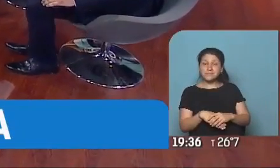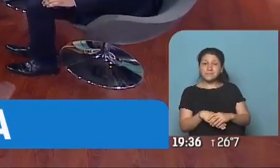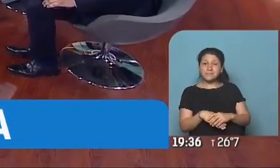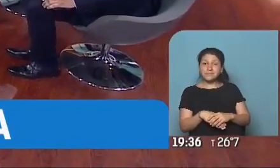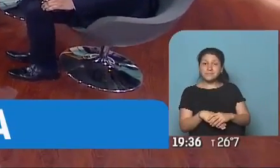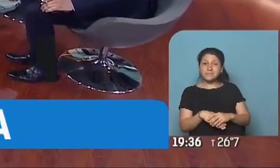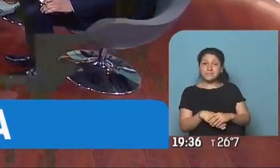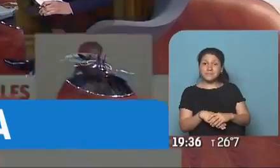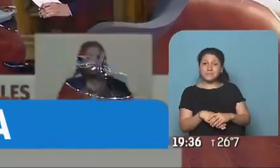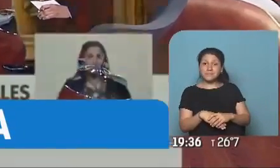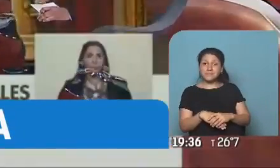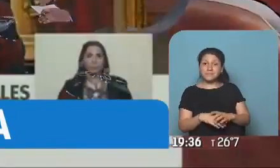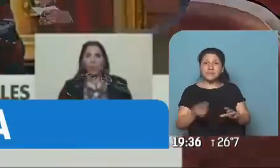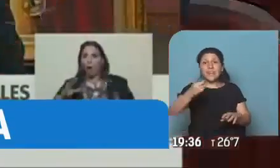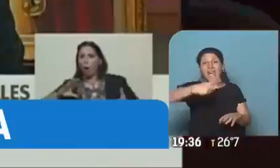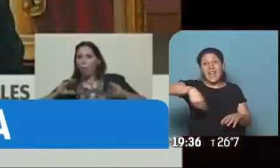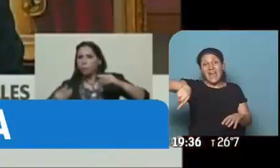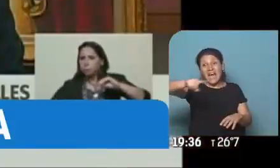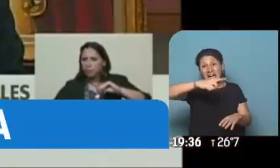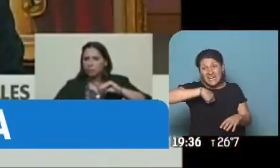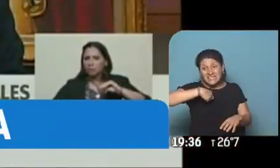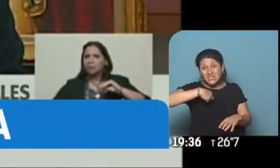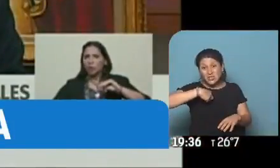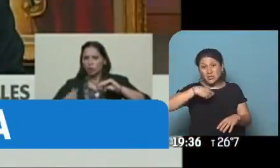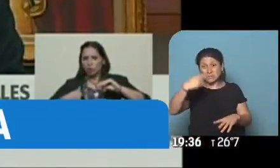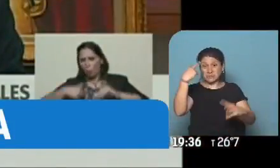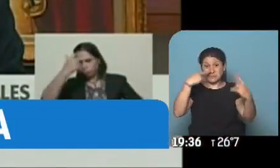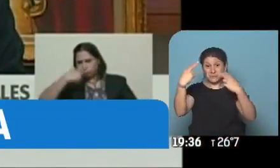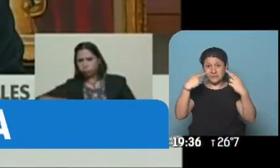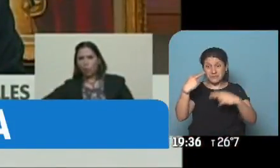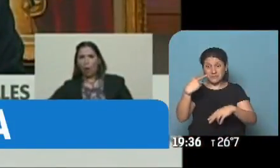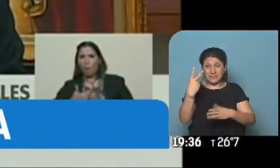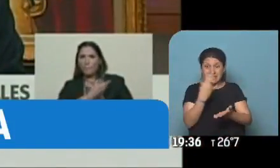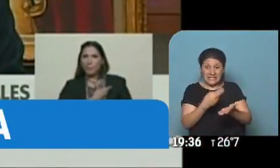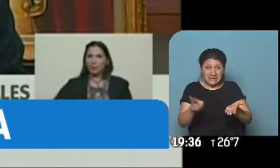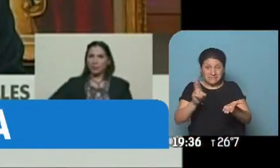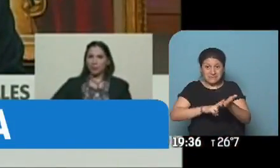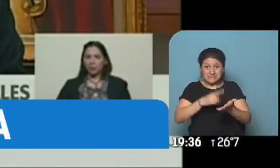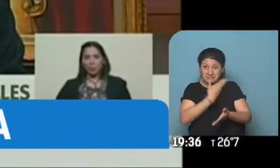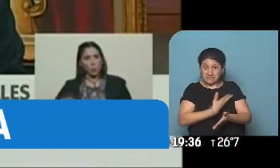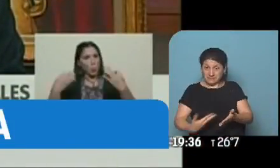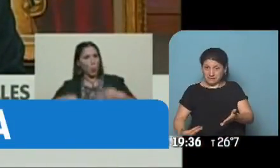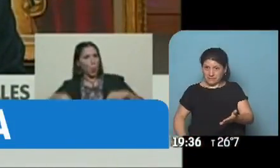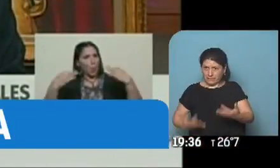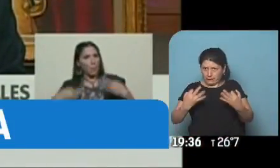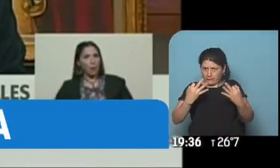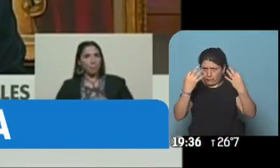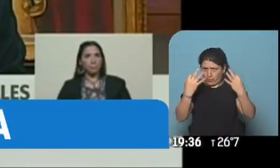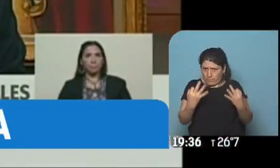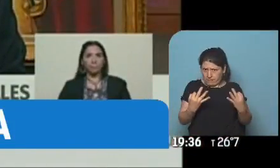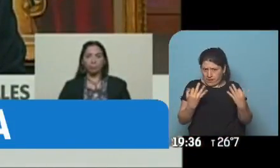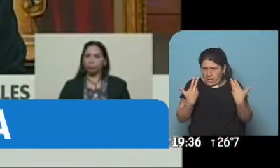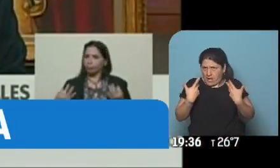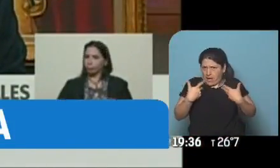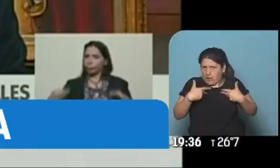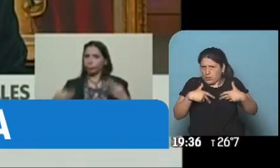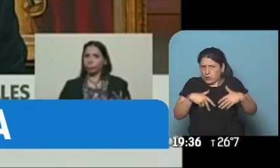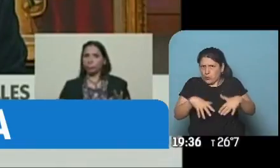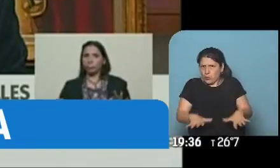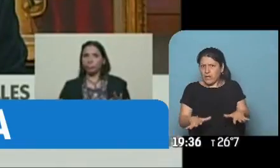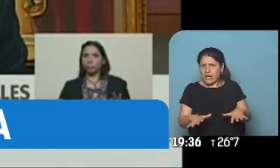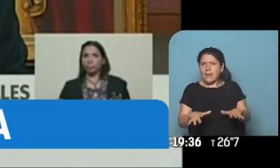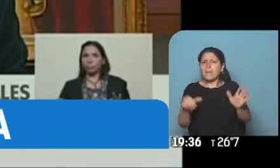Han convertido una toma de posesión formal, protocolar, natural, de un